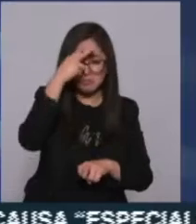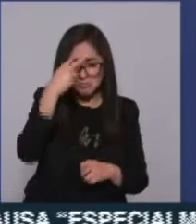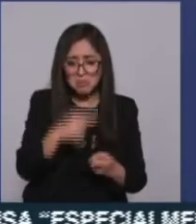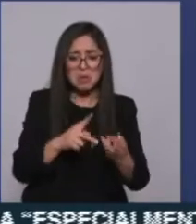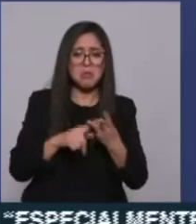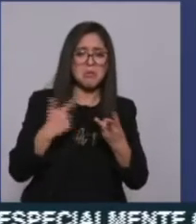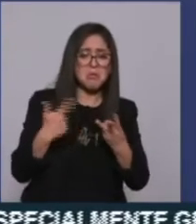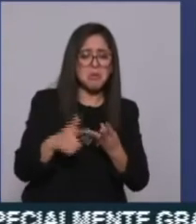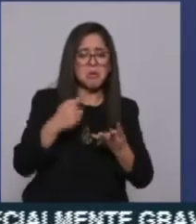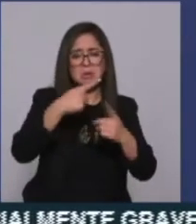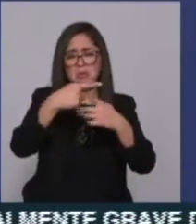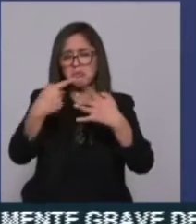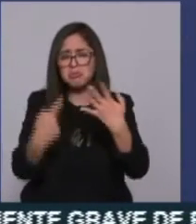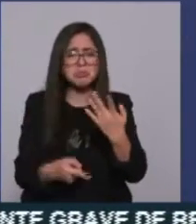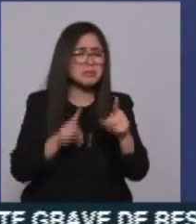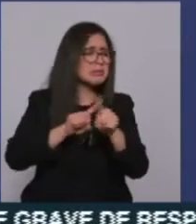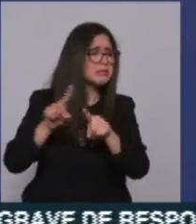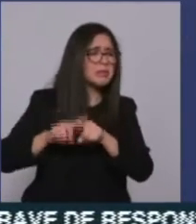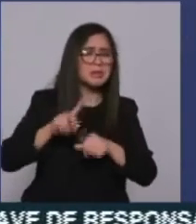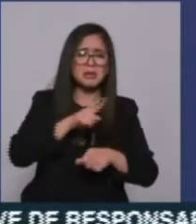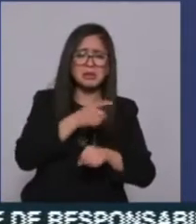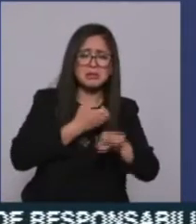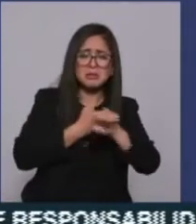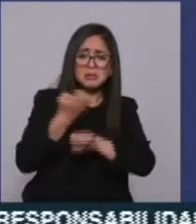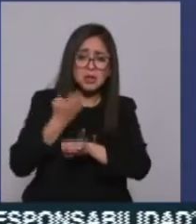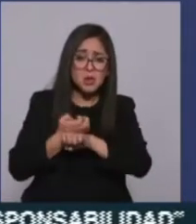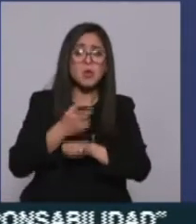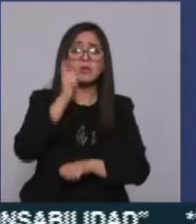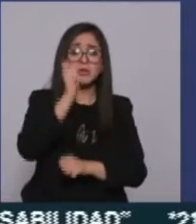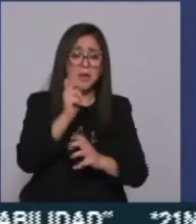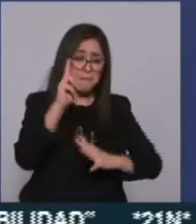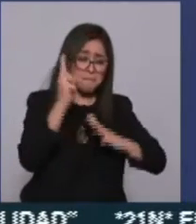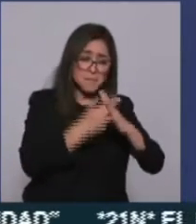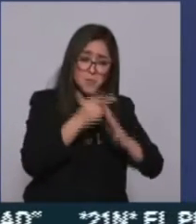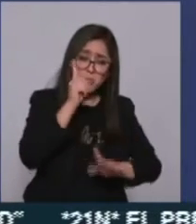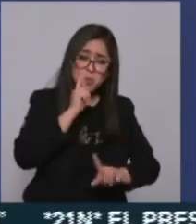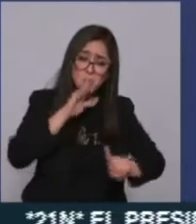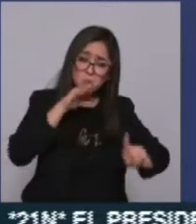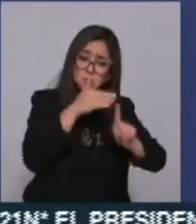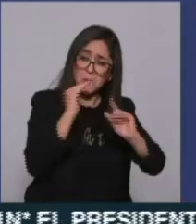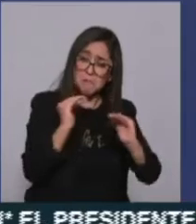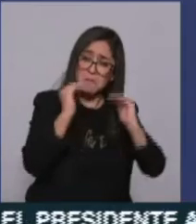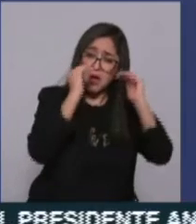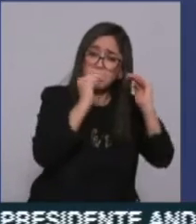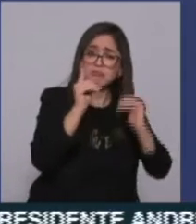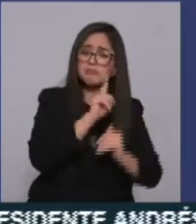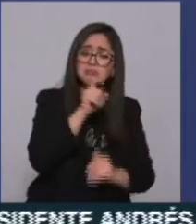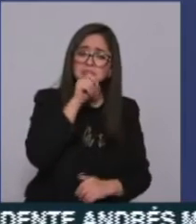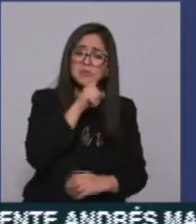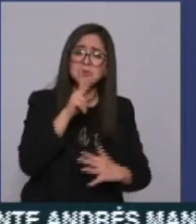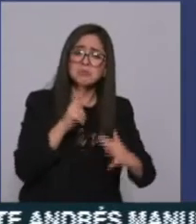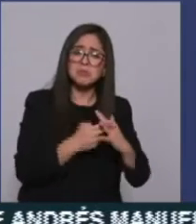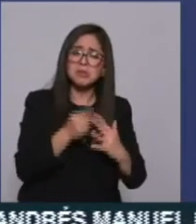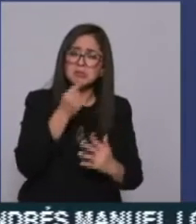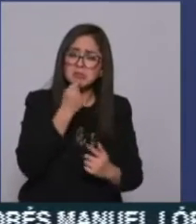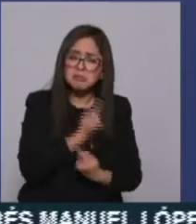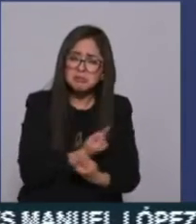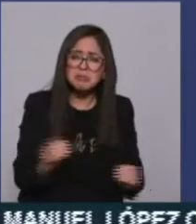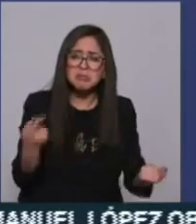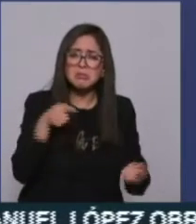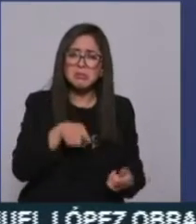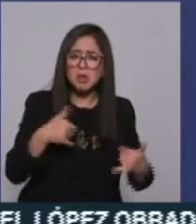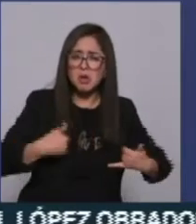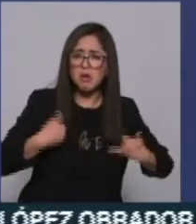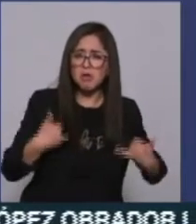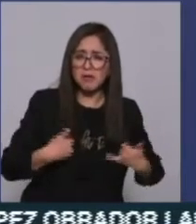acabando con las mujeres, pero no solo con ellas, sino también con las niñas. Y si nos duele esta sociedad, también tendríamos que estar haciendo algo responsable la